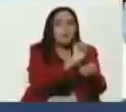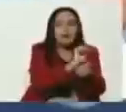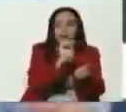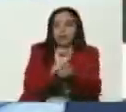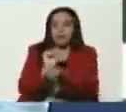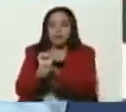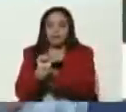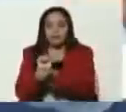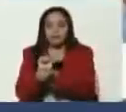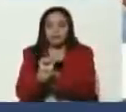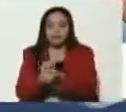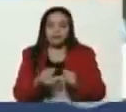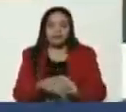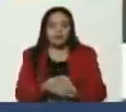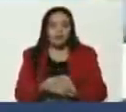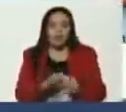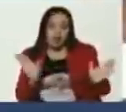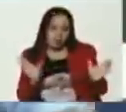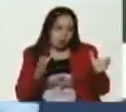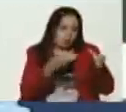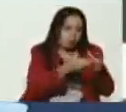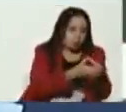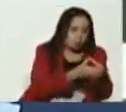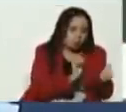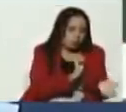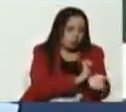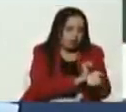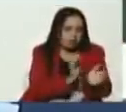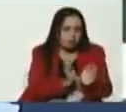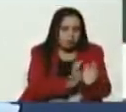Presos, detenidos, aislados, incomunicados,